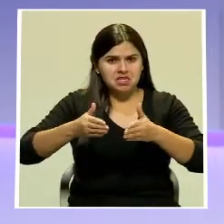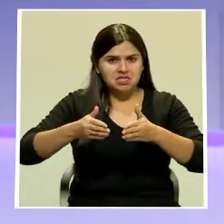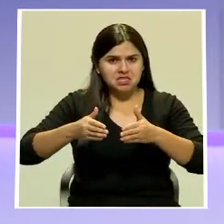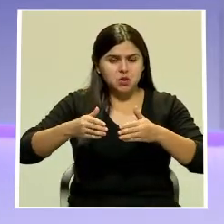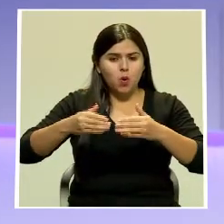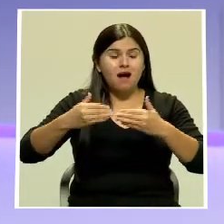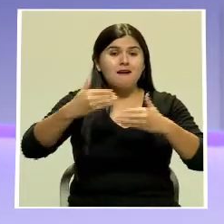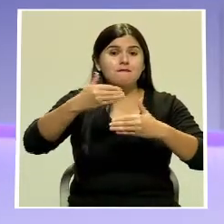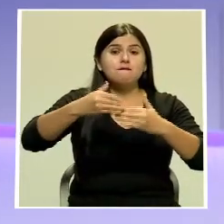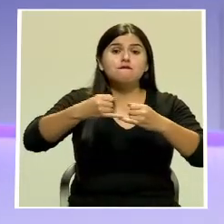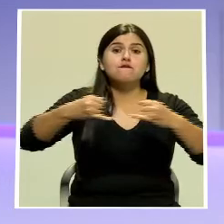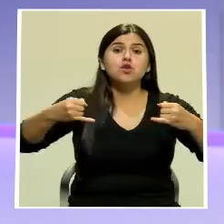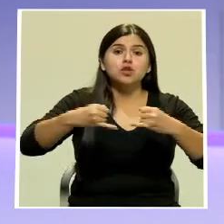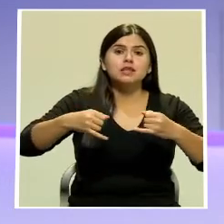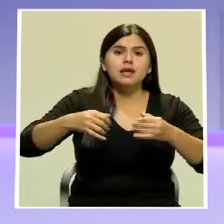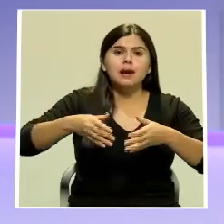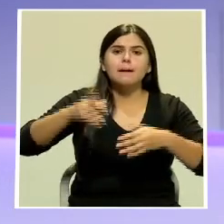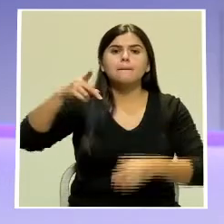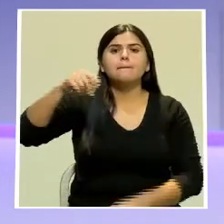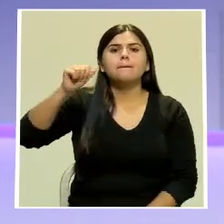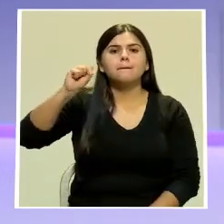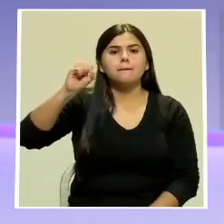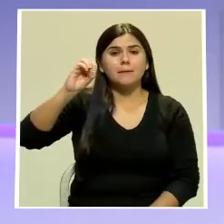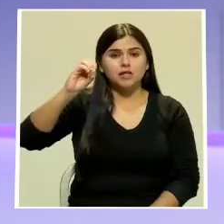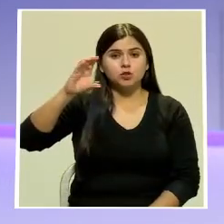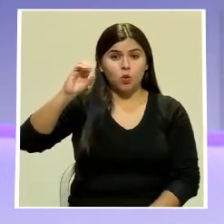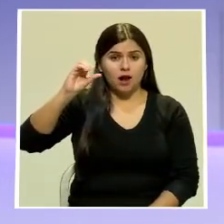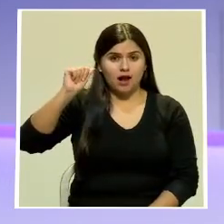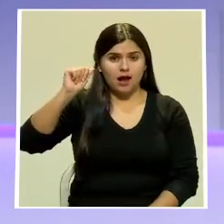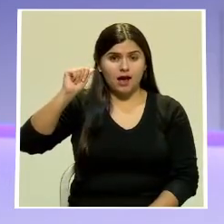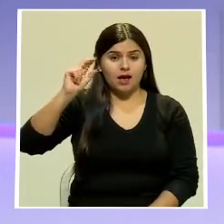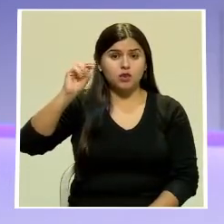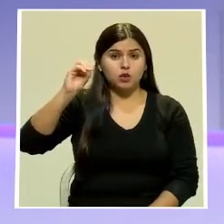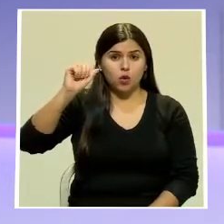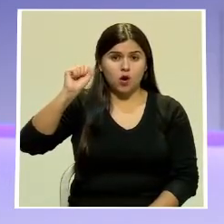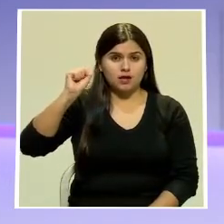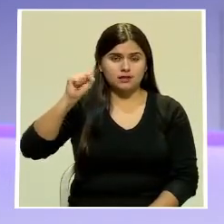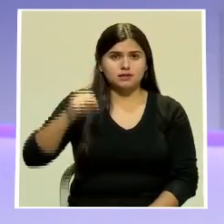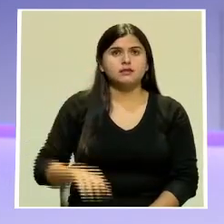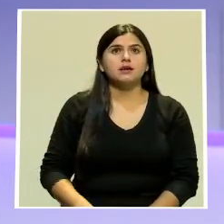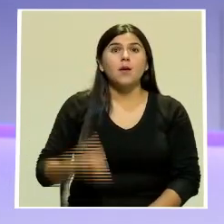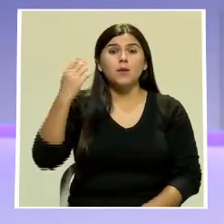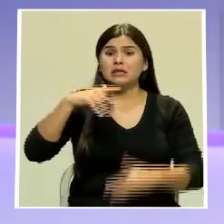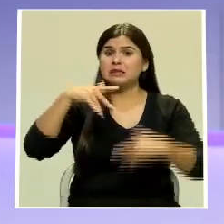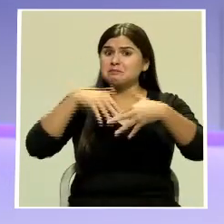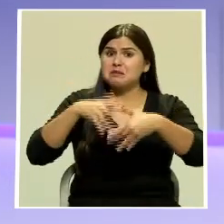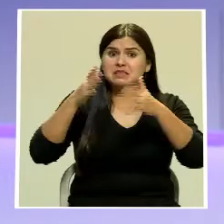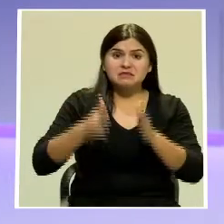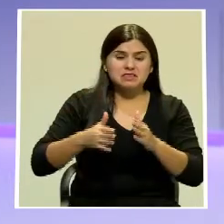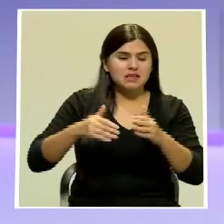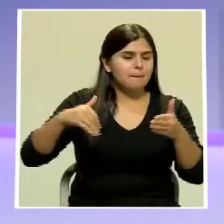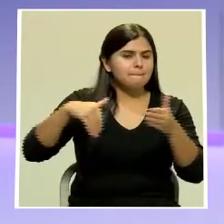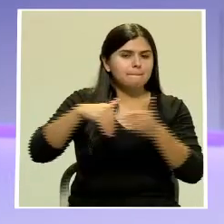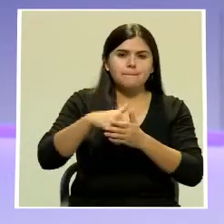Paso Canoas, luego de varios días en que los manifestantes habían impedido el paso de